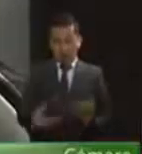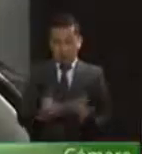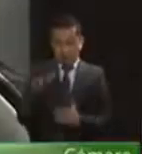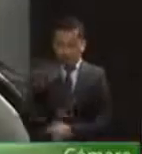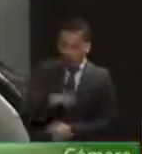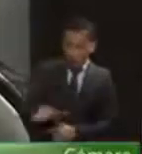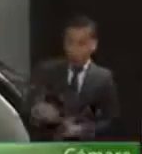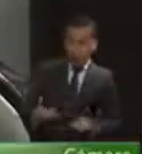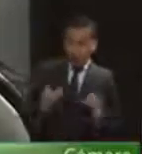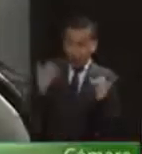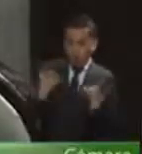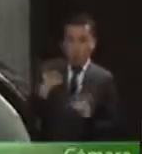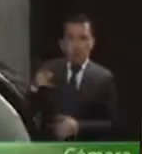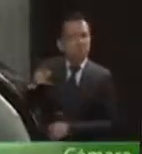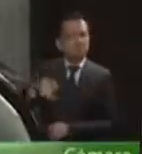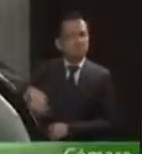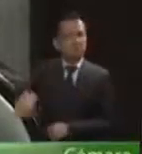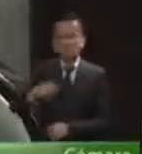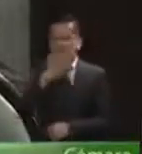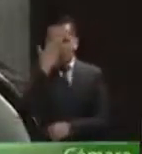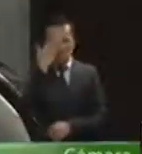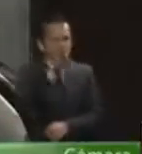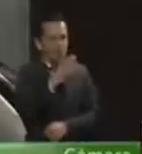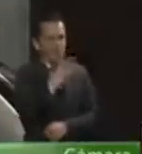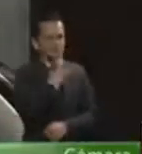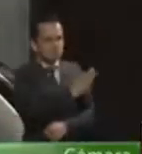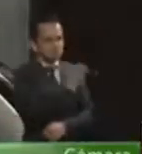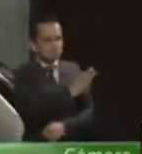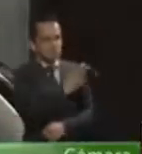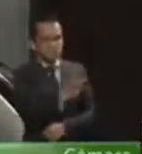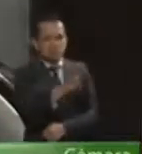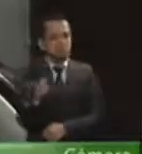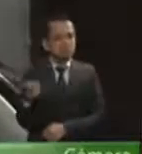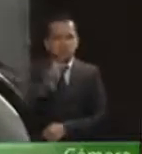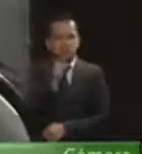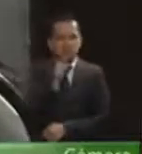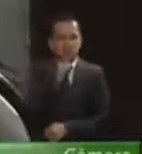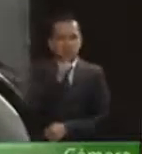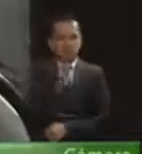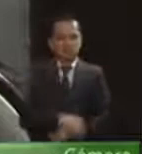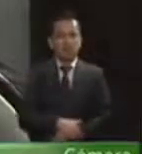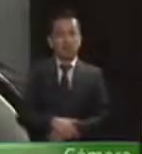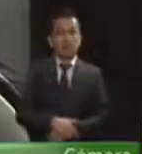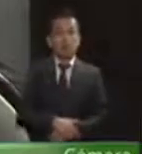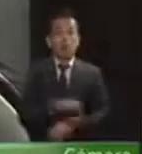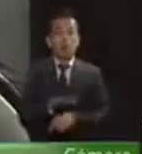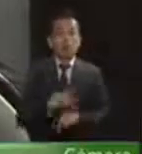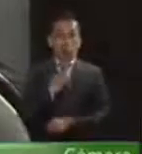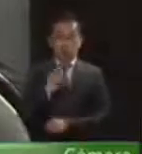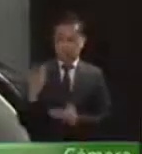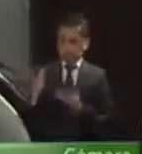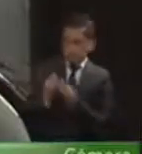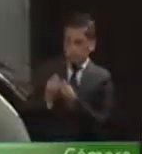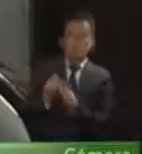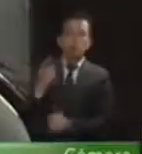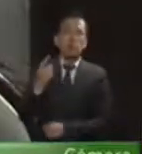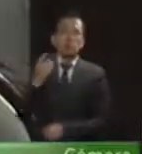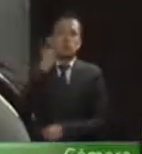nuestros días prácticamente no conocen. Por eso, junto con el diputado Juan Martín